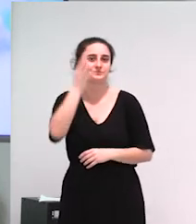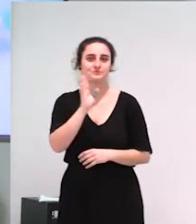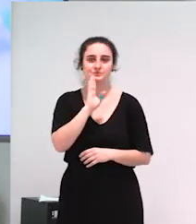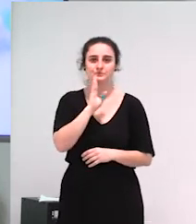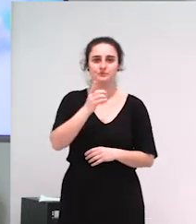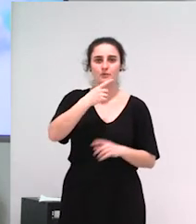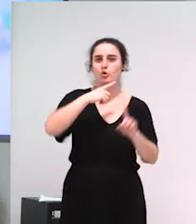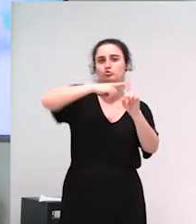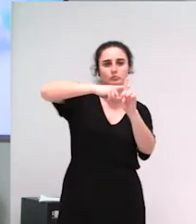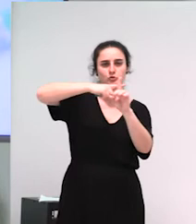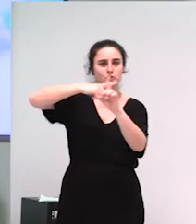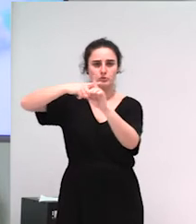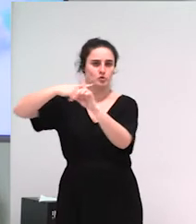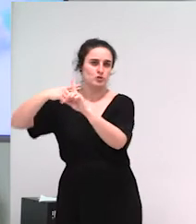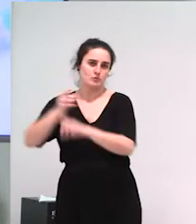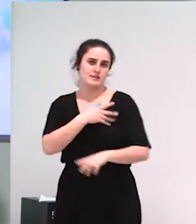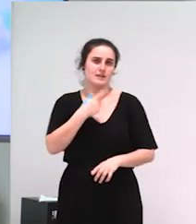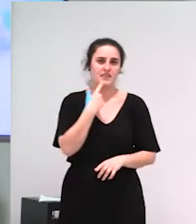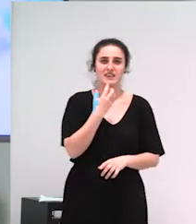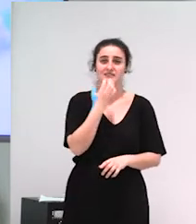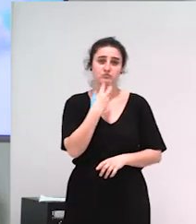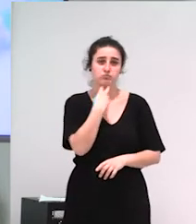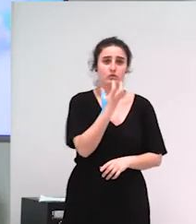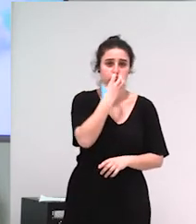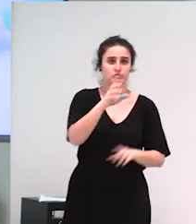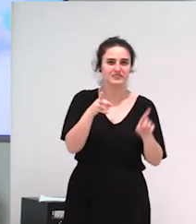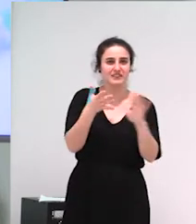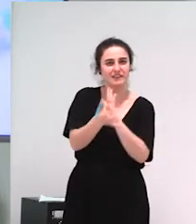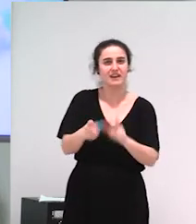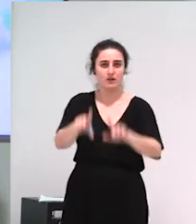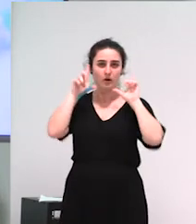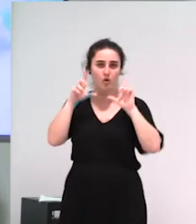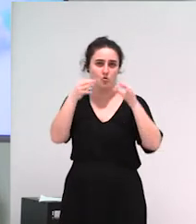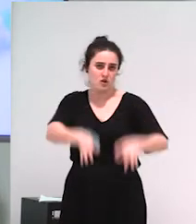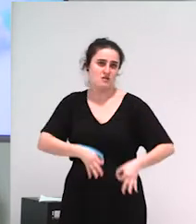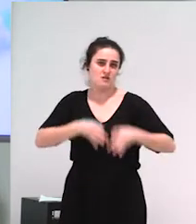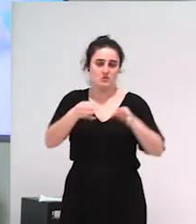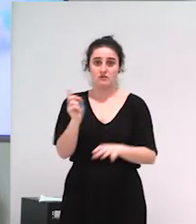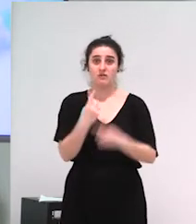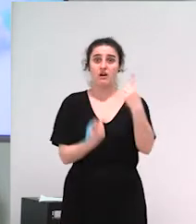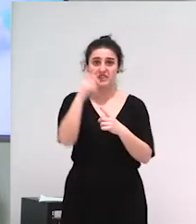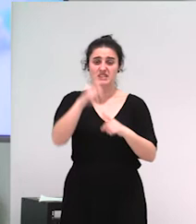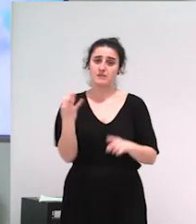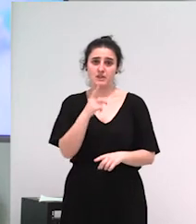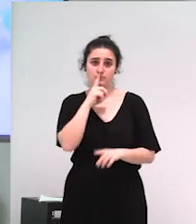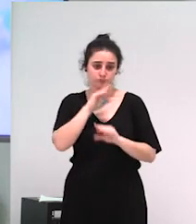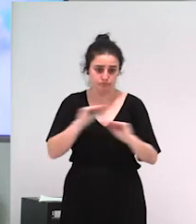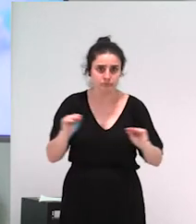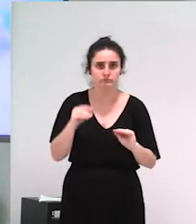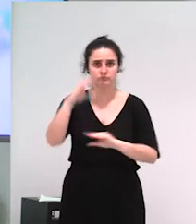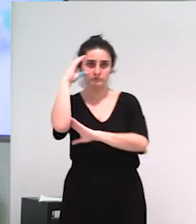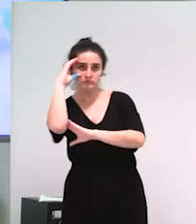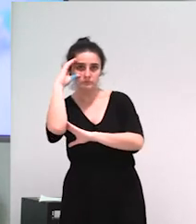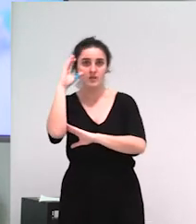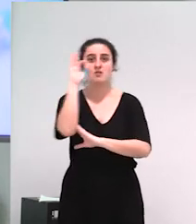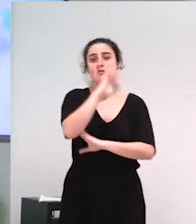siempre sumar y de levantar la voz no implica ser protagonista siempre. Implica saber callarte, implica saber escuchar e implica a